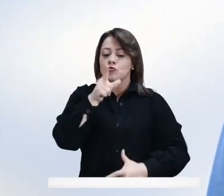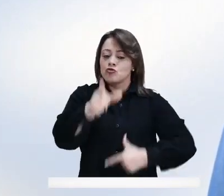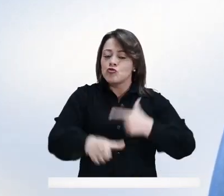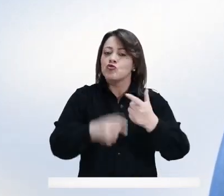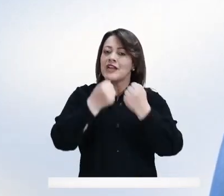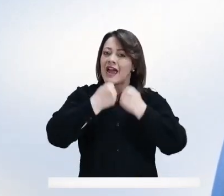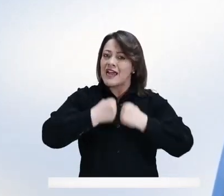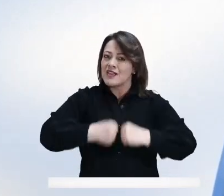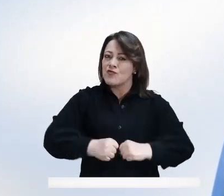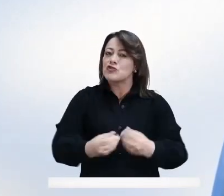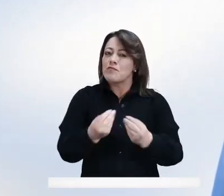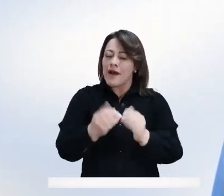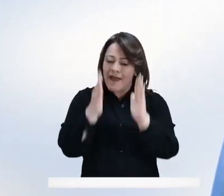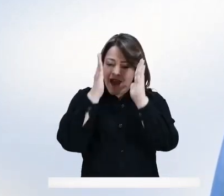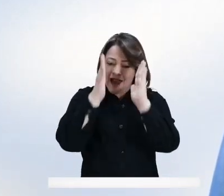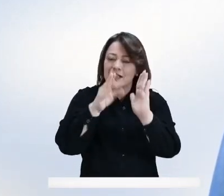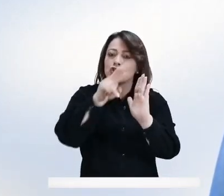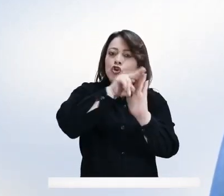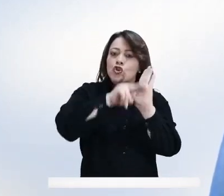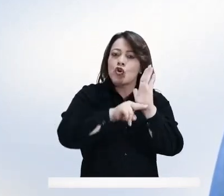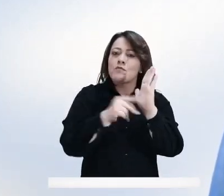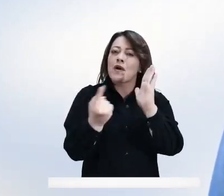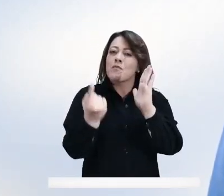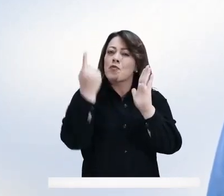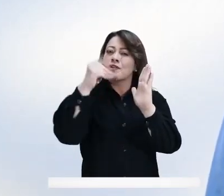un seguimiento a la política pública